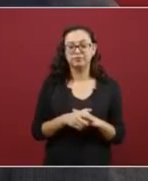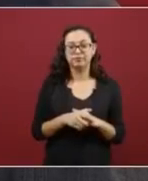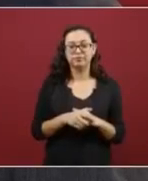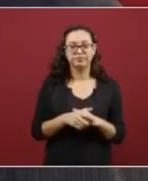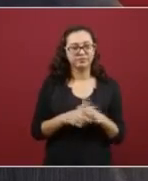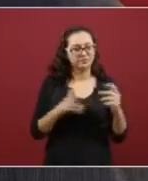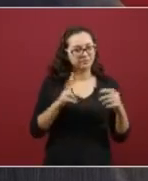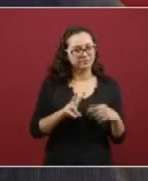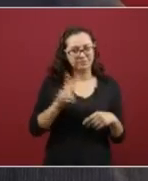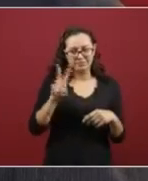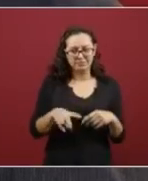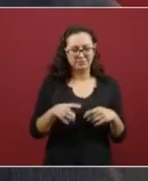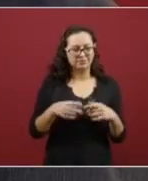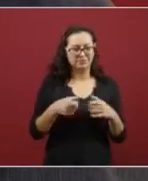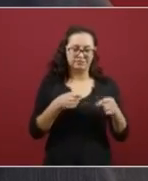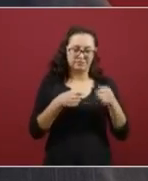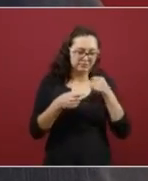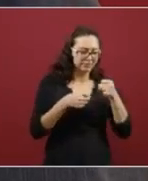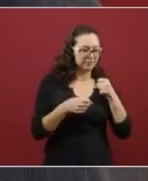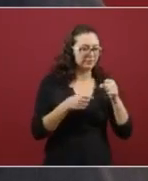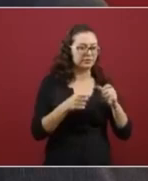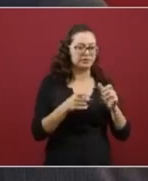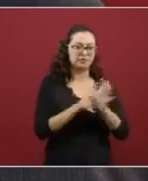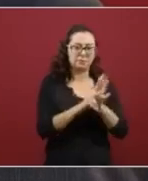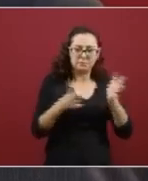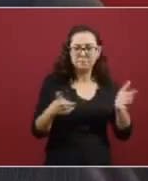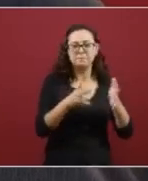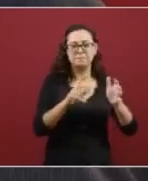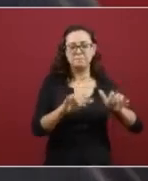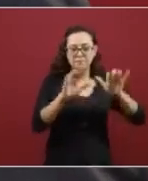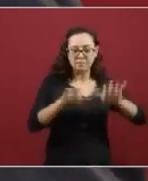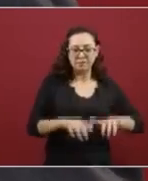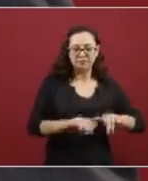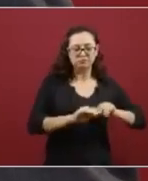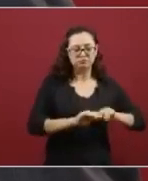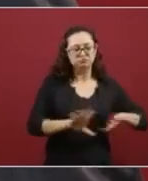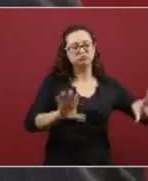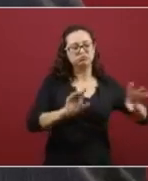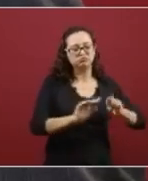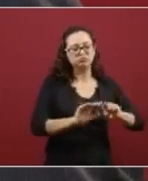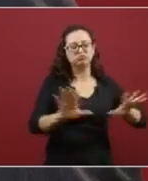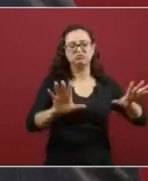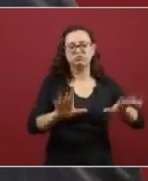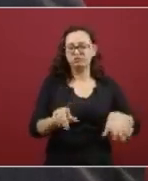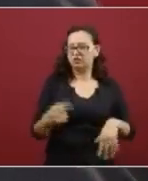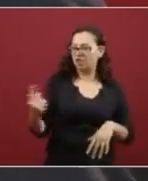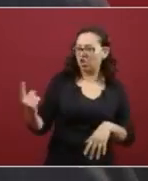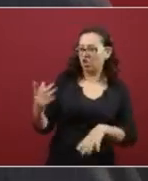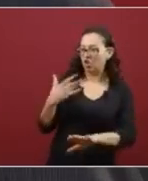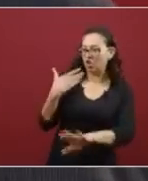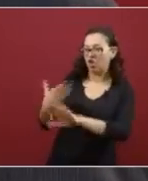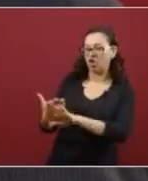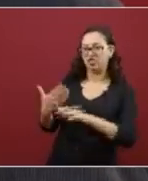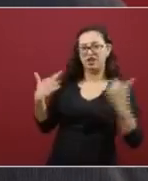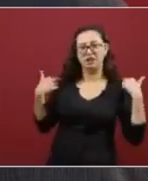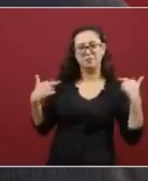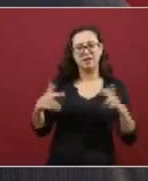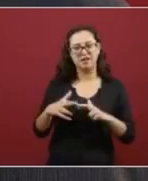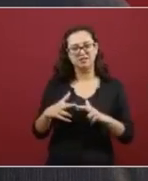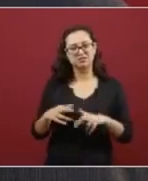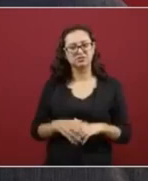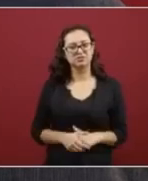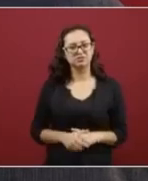reportajes en la prensa, en donde este maestro, ¿sí?,